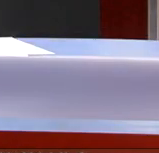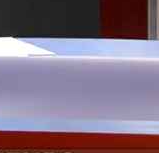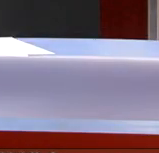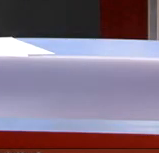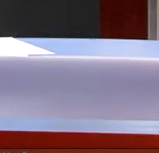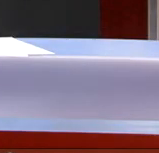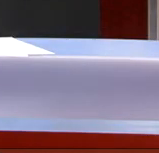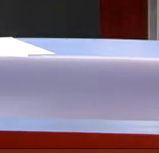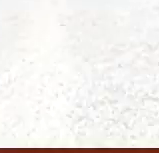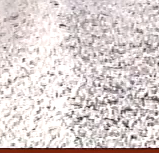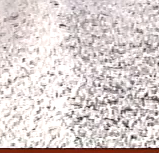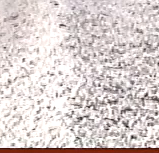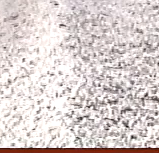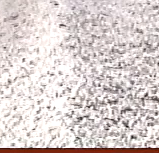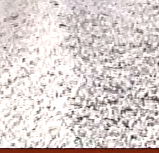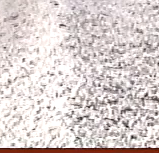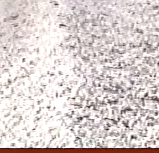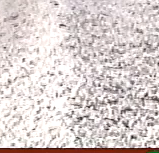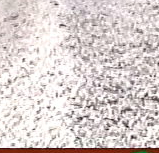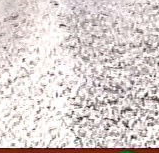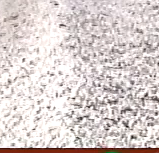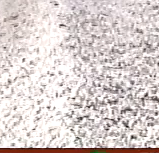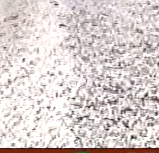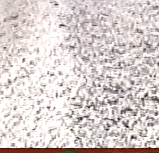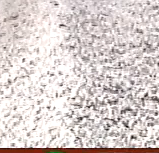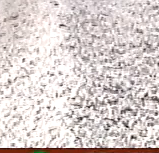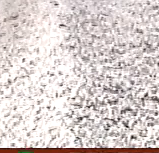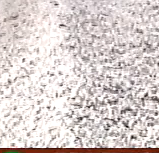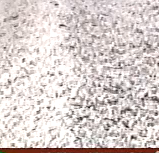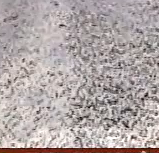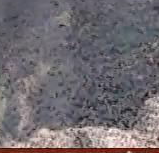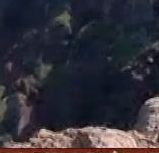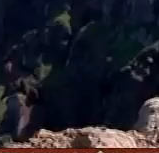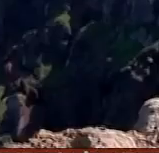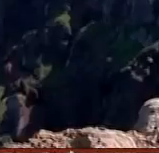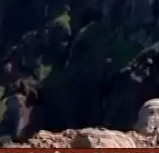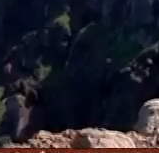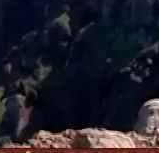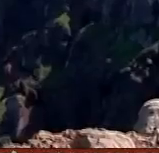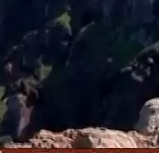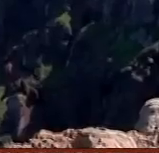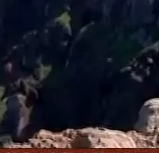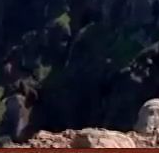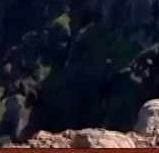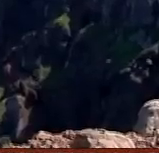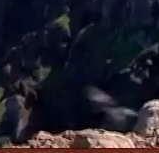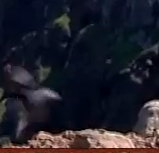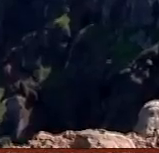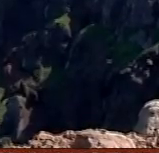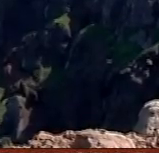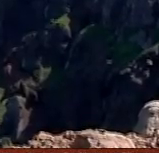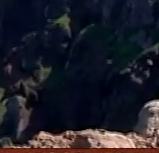Humanidad. El organismo internacional reconoció al archipiélago de Revillagigedo